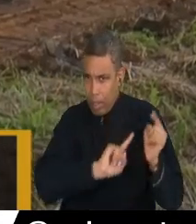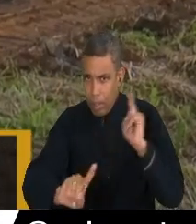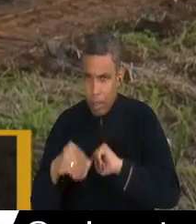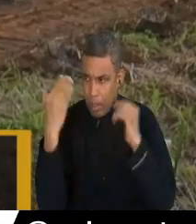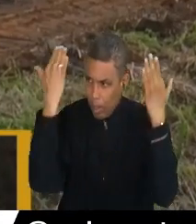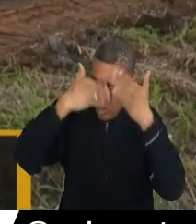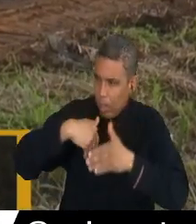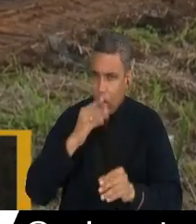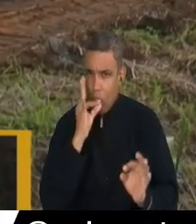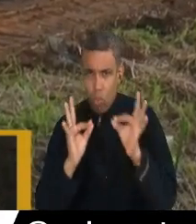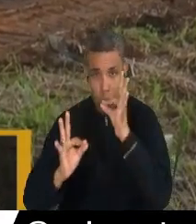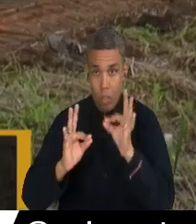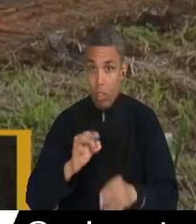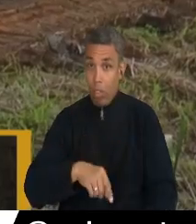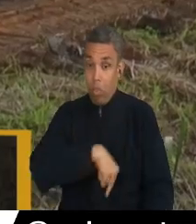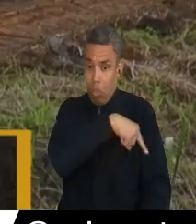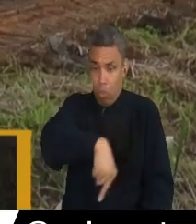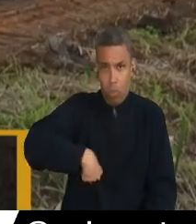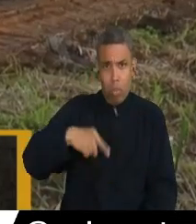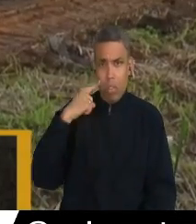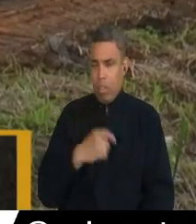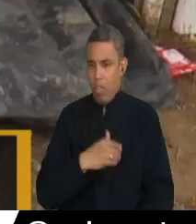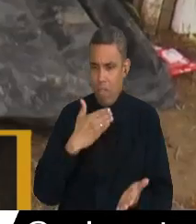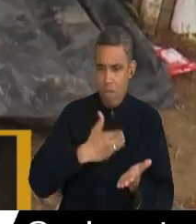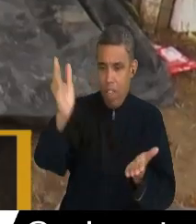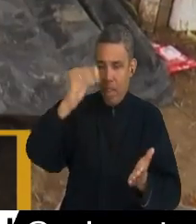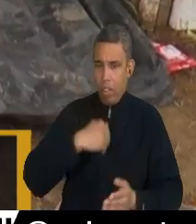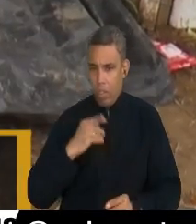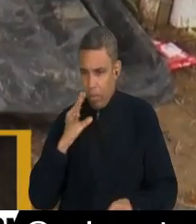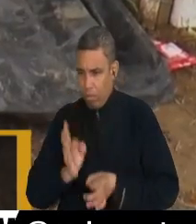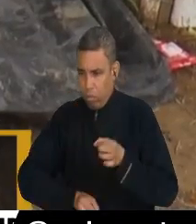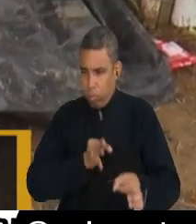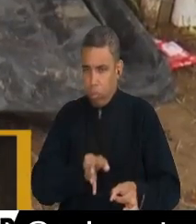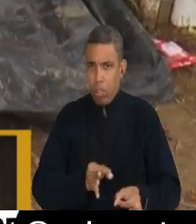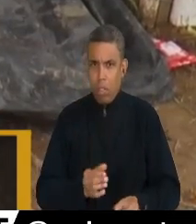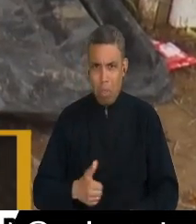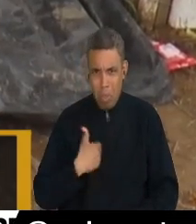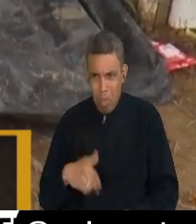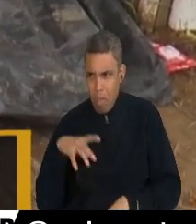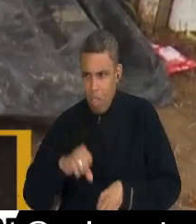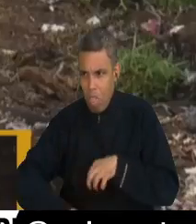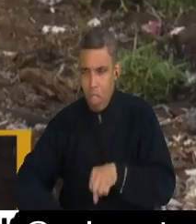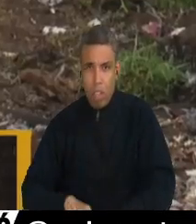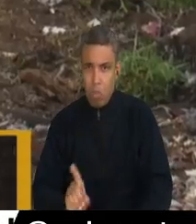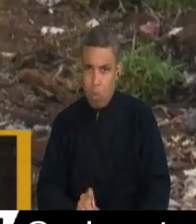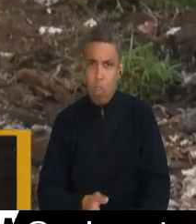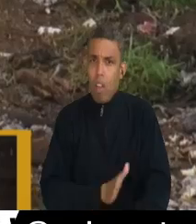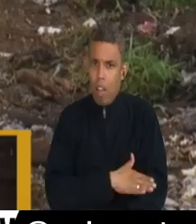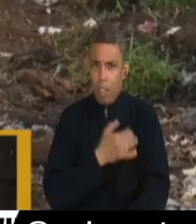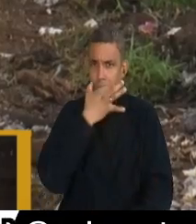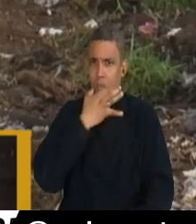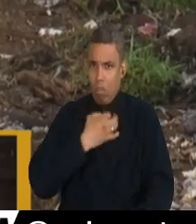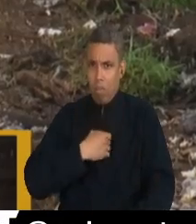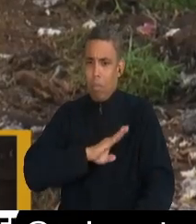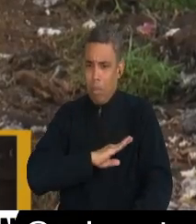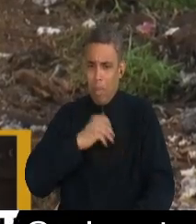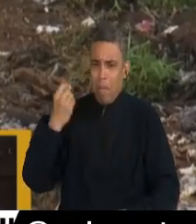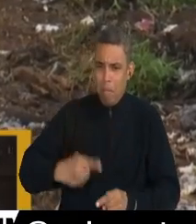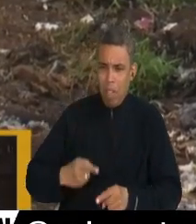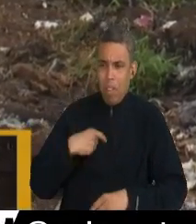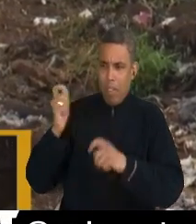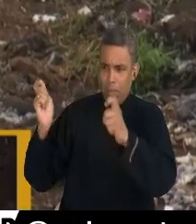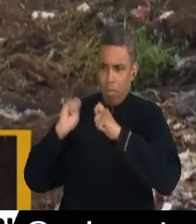ley. Nosotros no somos invasores porque estamos aquí por medio de un acto administrativo de la administración municipal. Sin embargo, pese a esto, en las